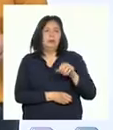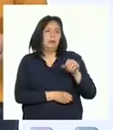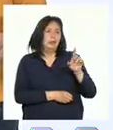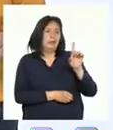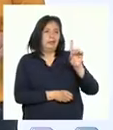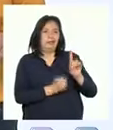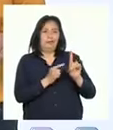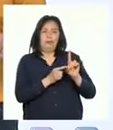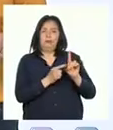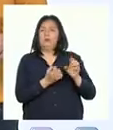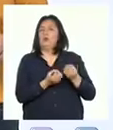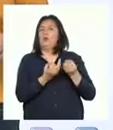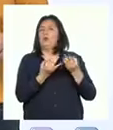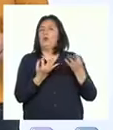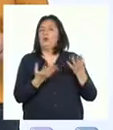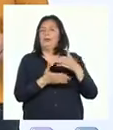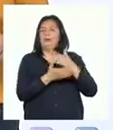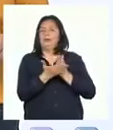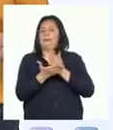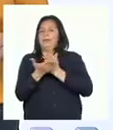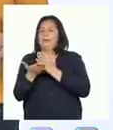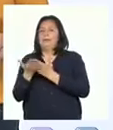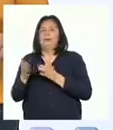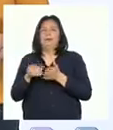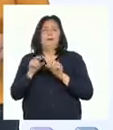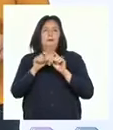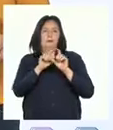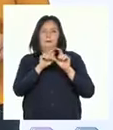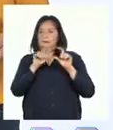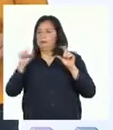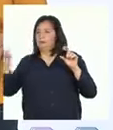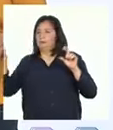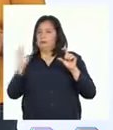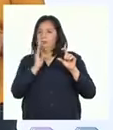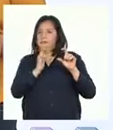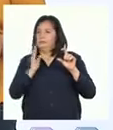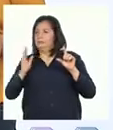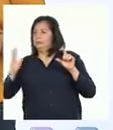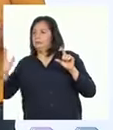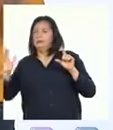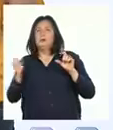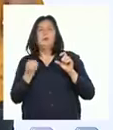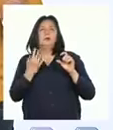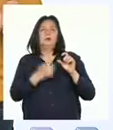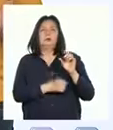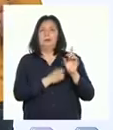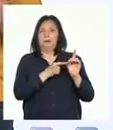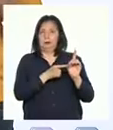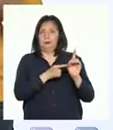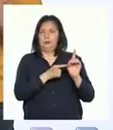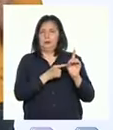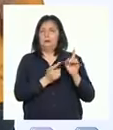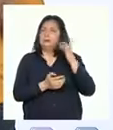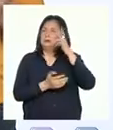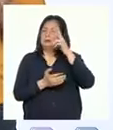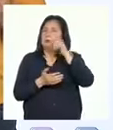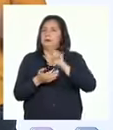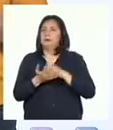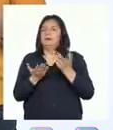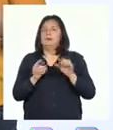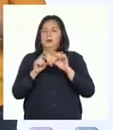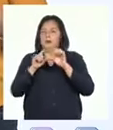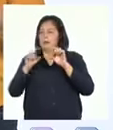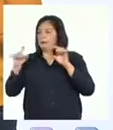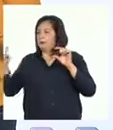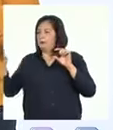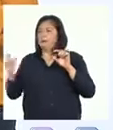denominador indica la cantidad de partes iguales en que se divide un total. Por eso dividimos la